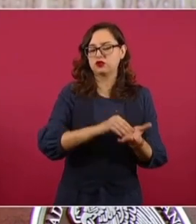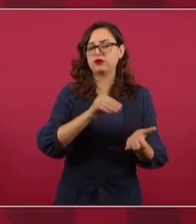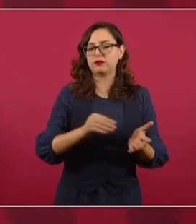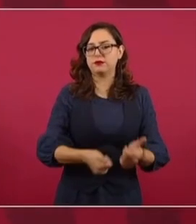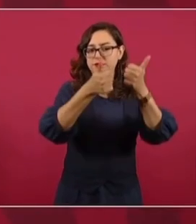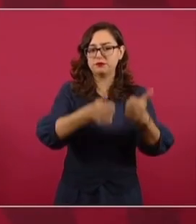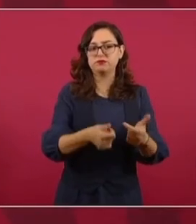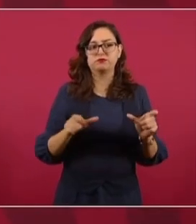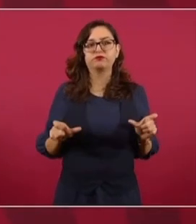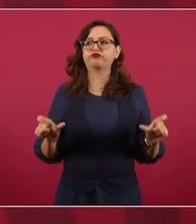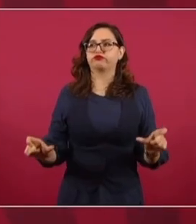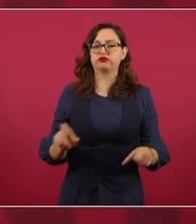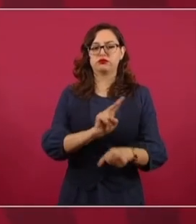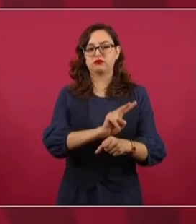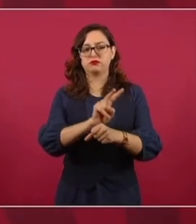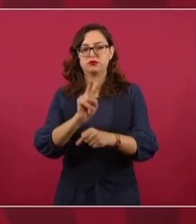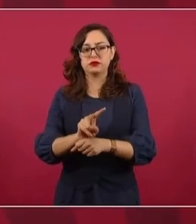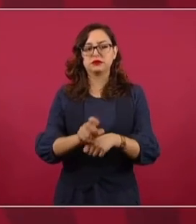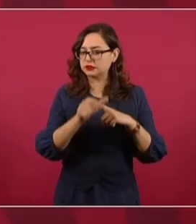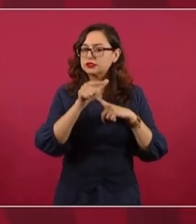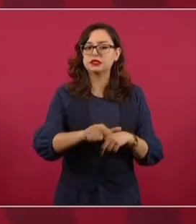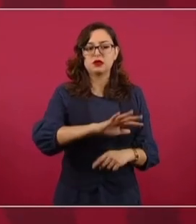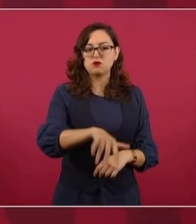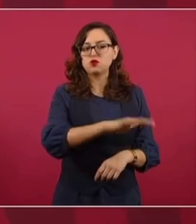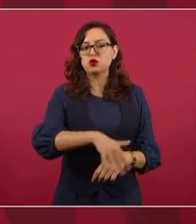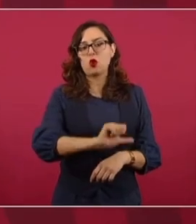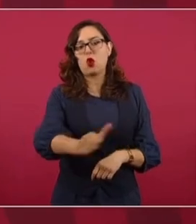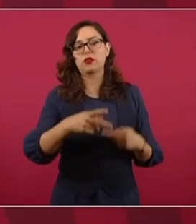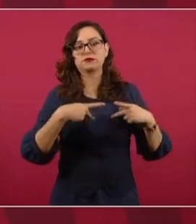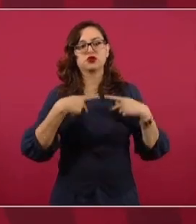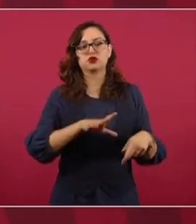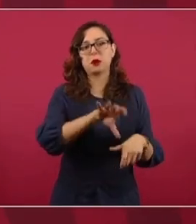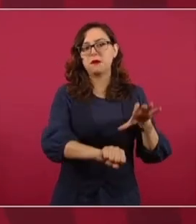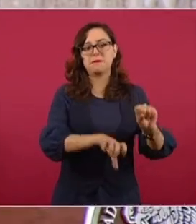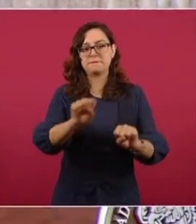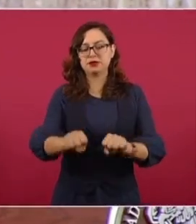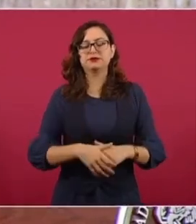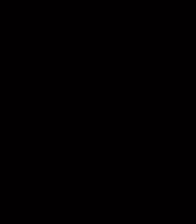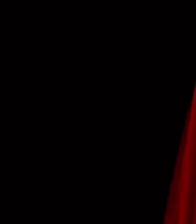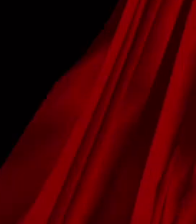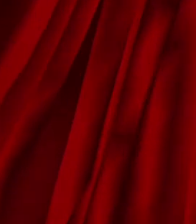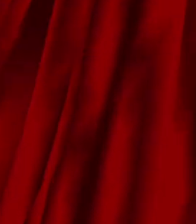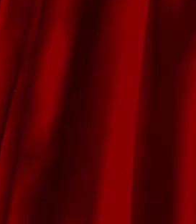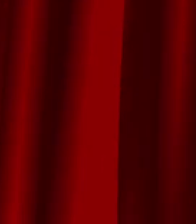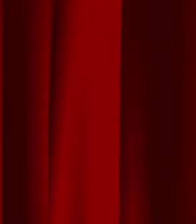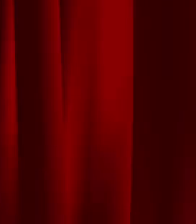porque están buscando detener a más presuntos delincuentes.